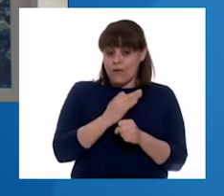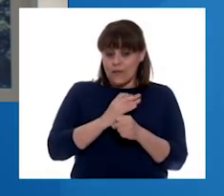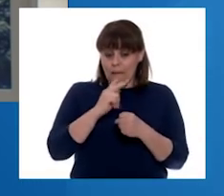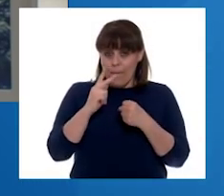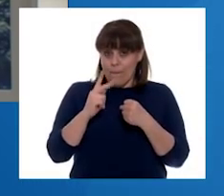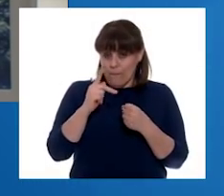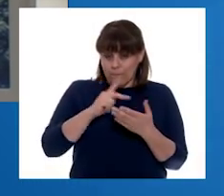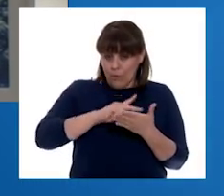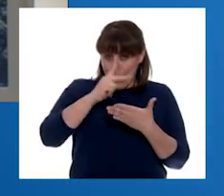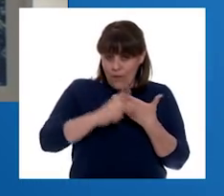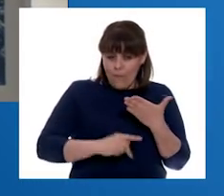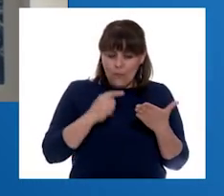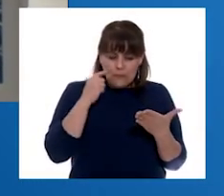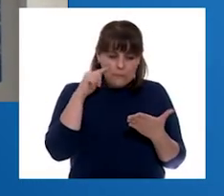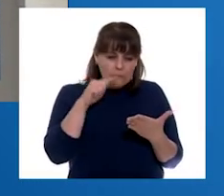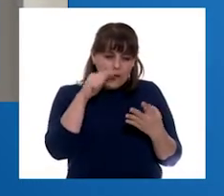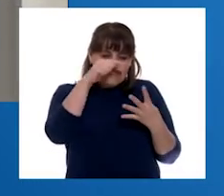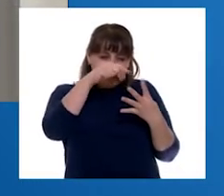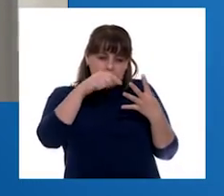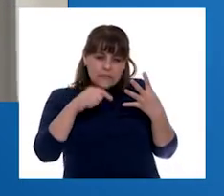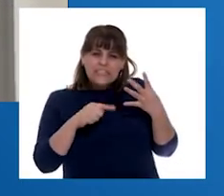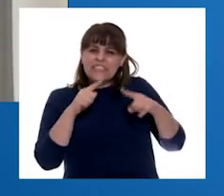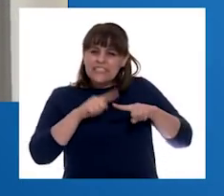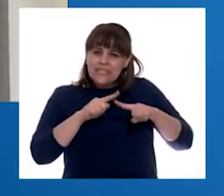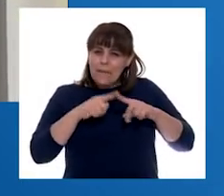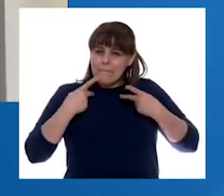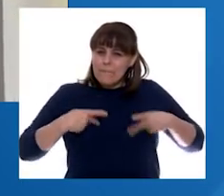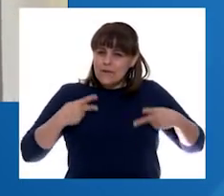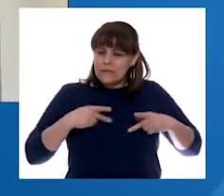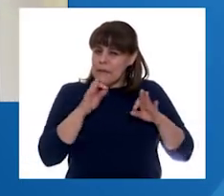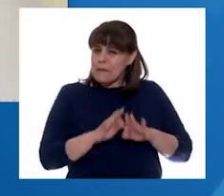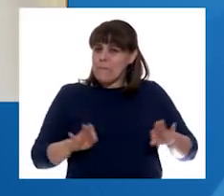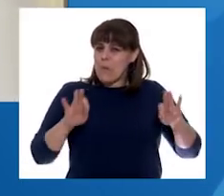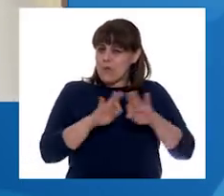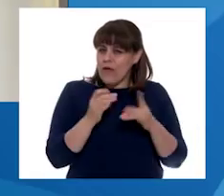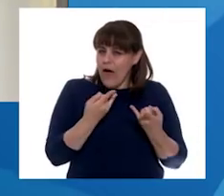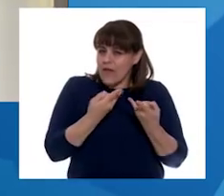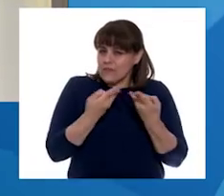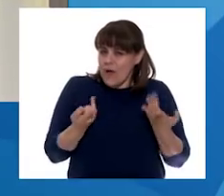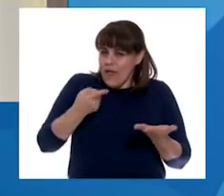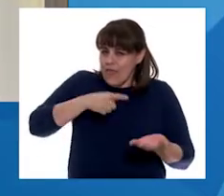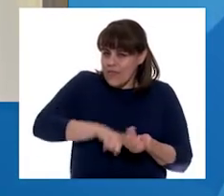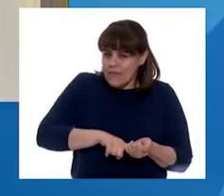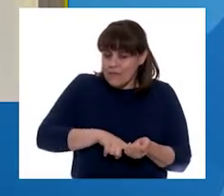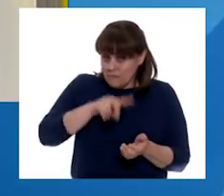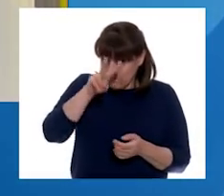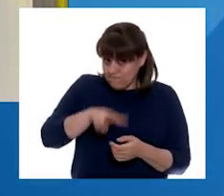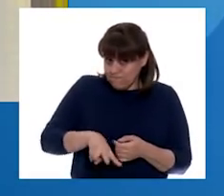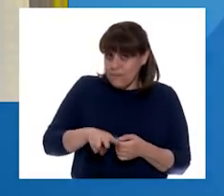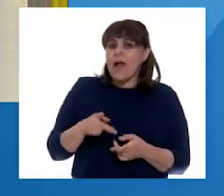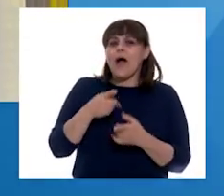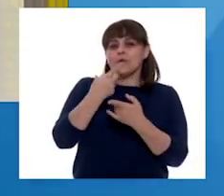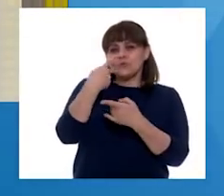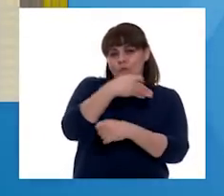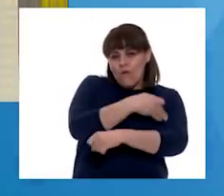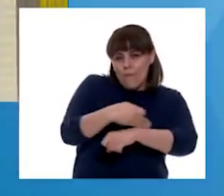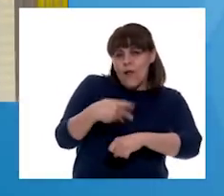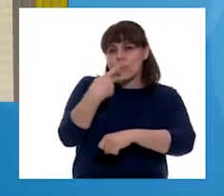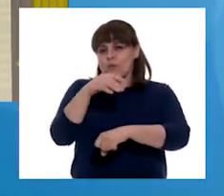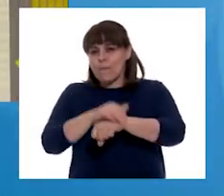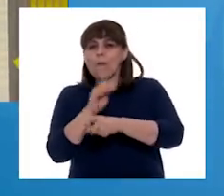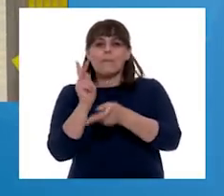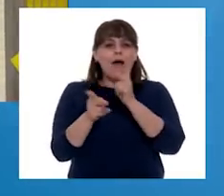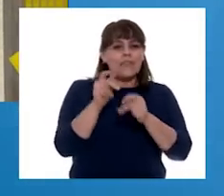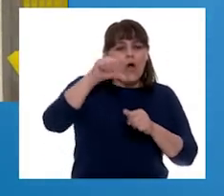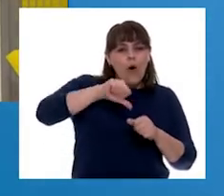conocer algunos de los personajes más importantes de nuestra historia, ¿verdad? Pues platíquenle a su familia y amigos un poco de lo que aprendieron